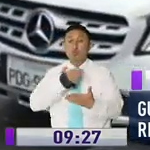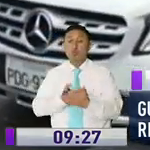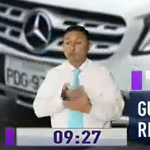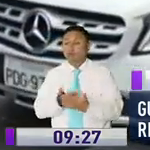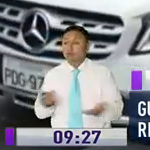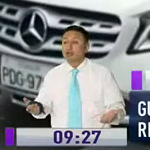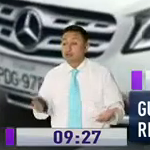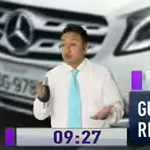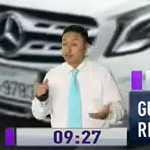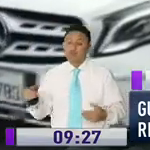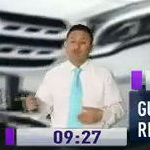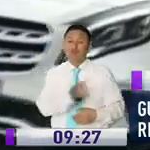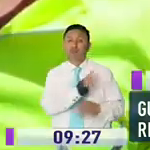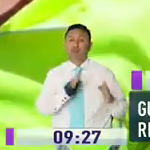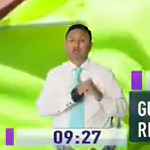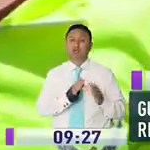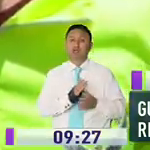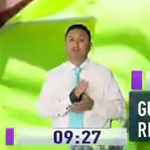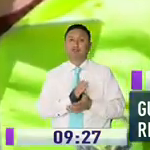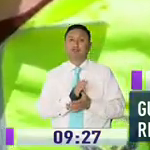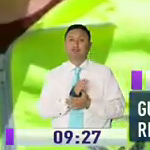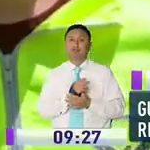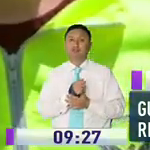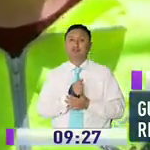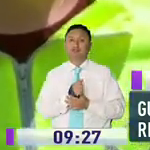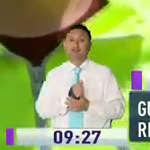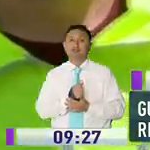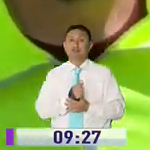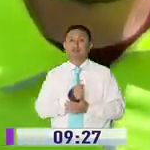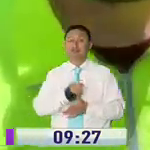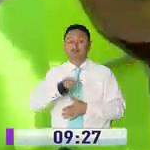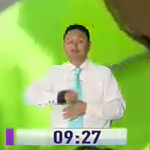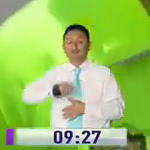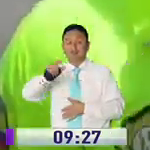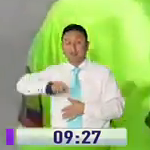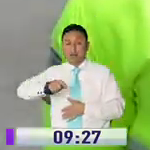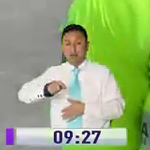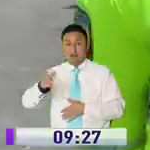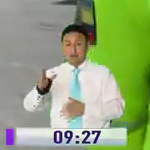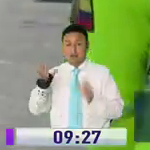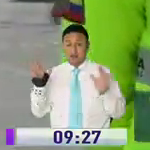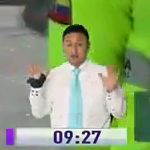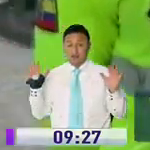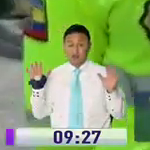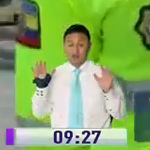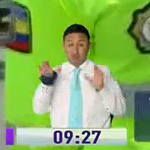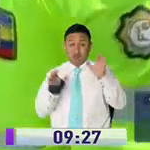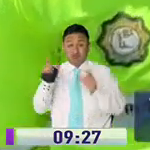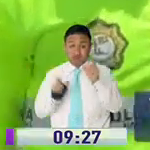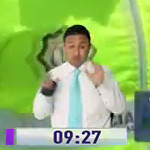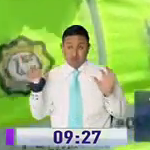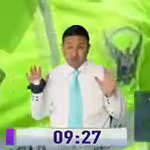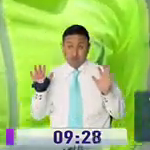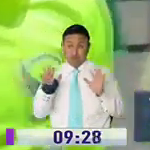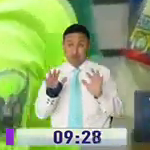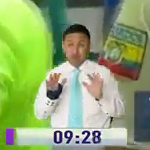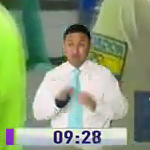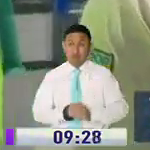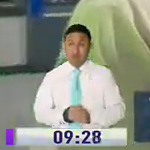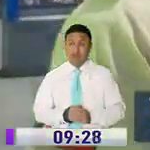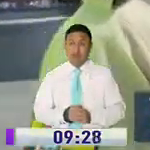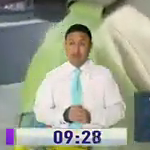su presencia en las calles. Como un medio disuasivo para evitar pues aglomeraciones y también pues